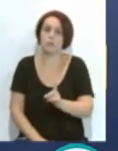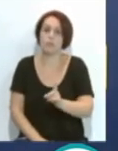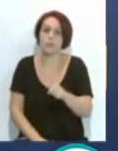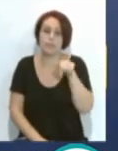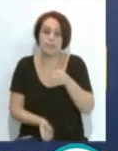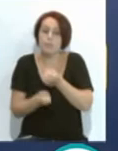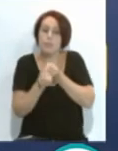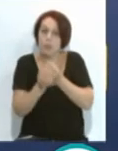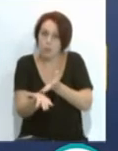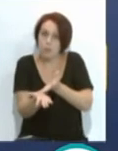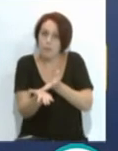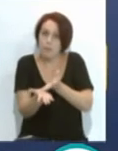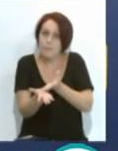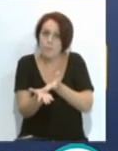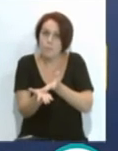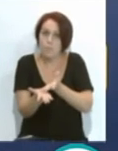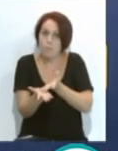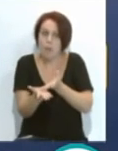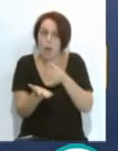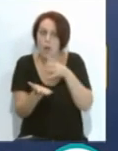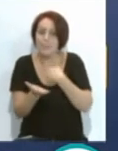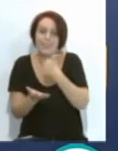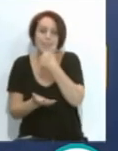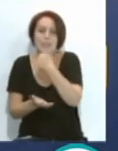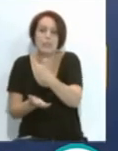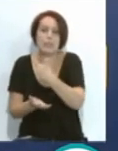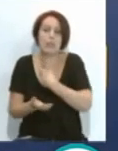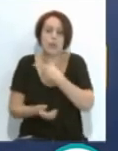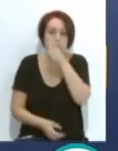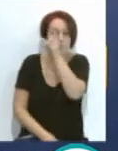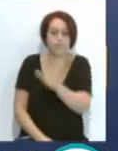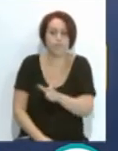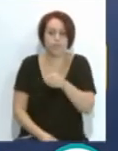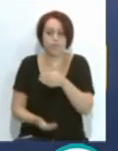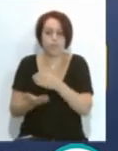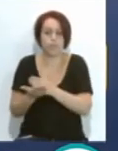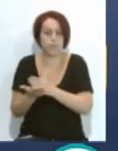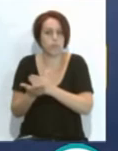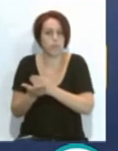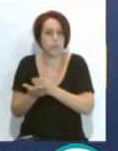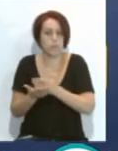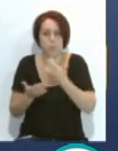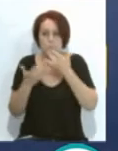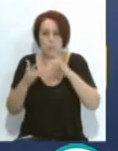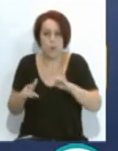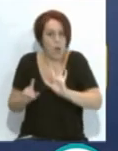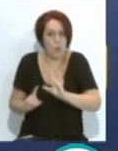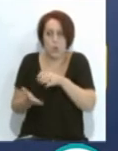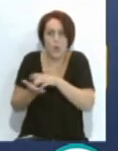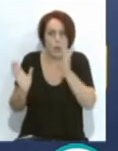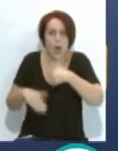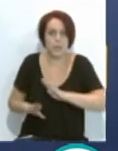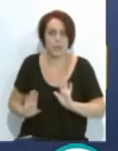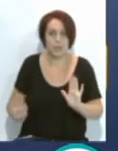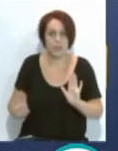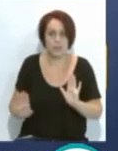estas declaraciones no cuestionan en ningún caso la honradez e imparcialidad de los árbitros, no la cuestionan.